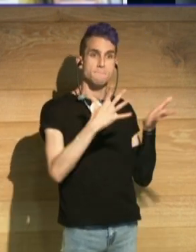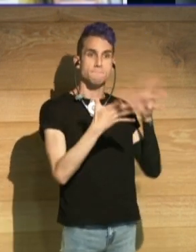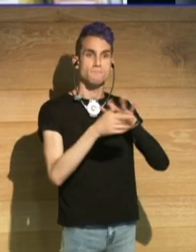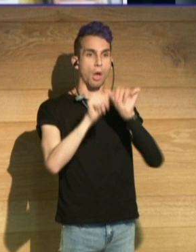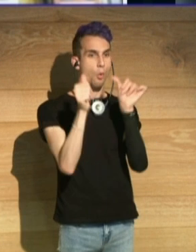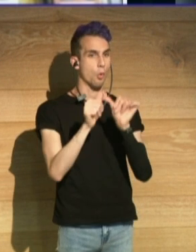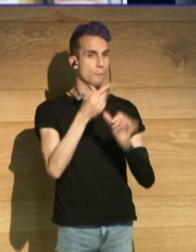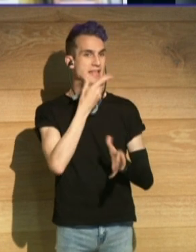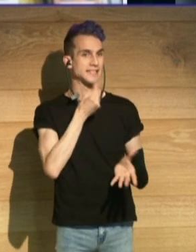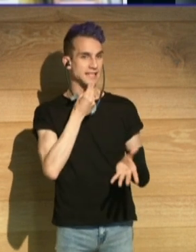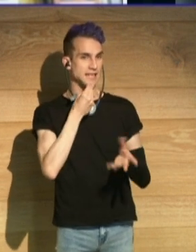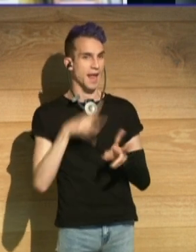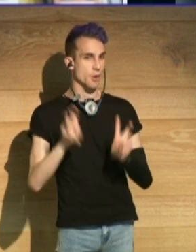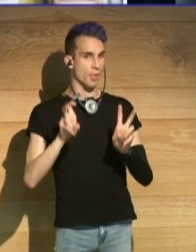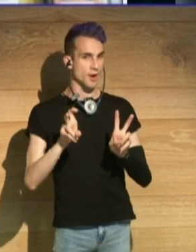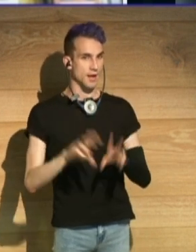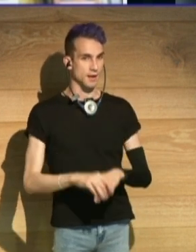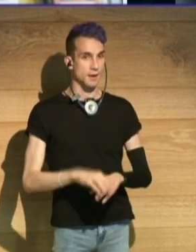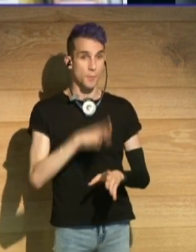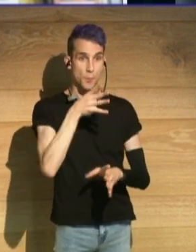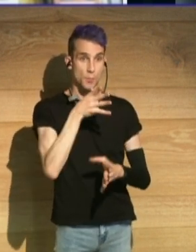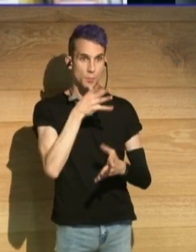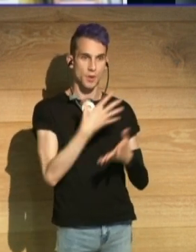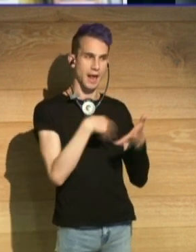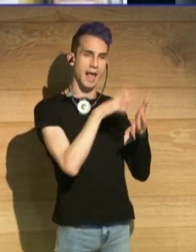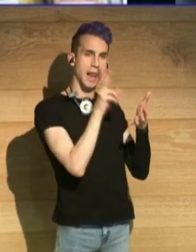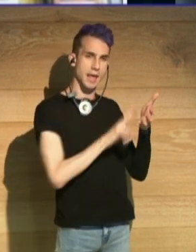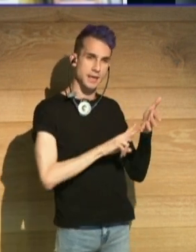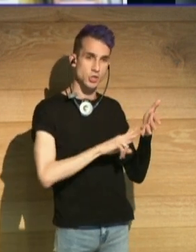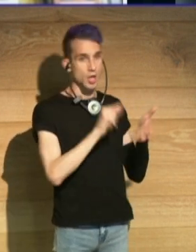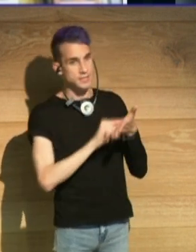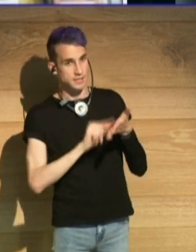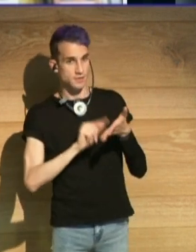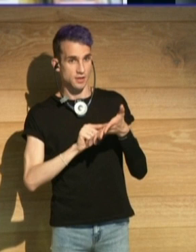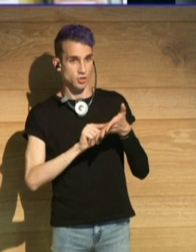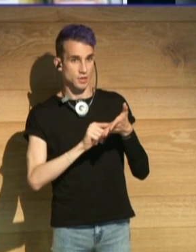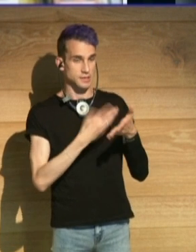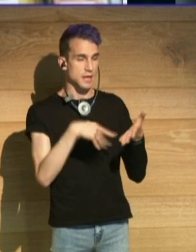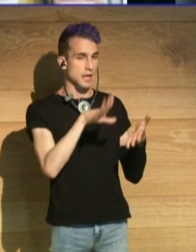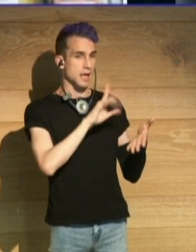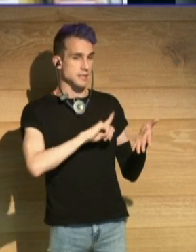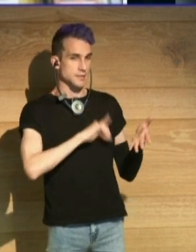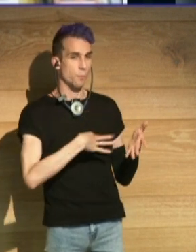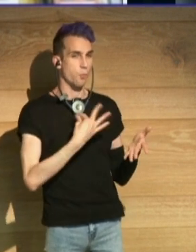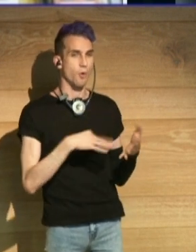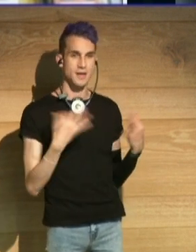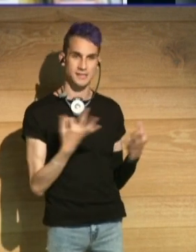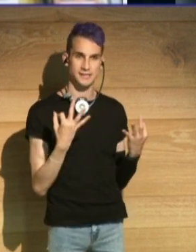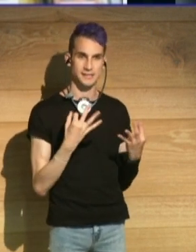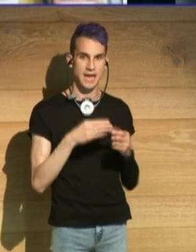estética innovadora, porque leyendo y escribiendo se siente el escalofrío, la emoción de la